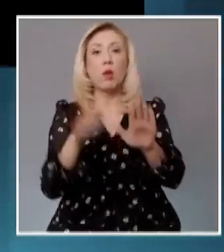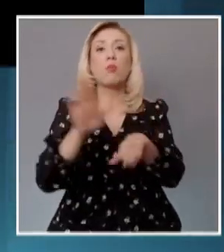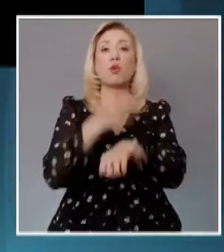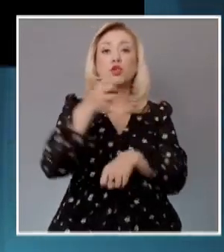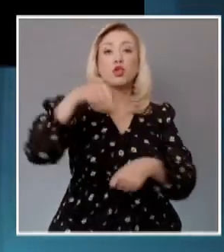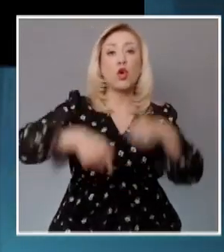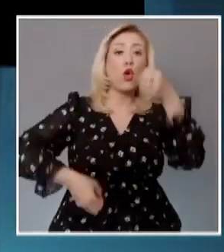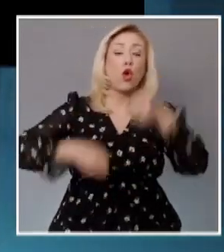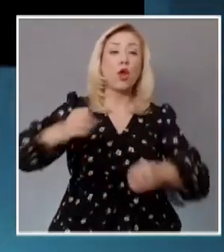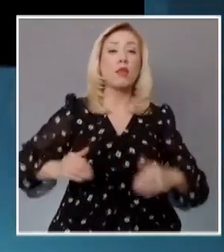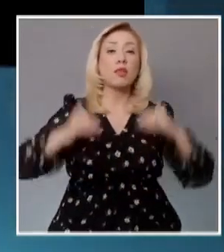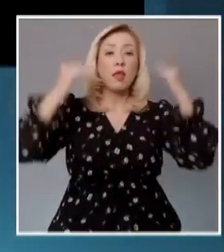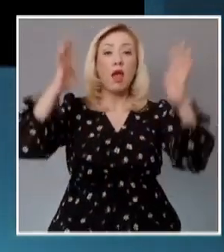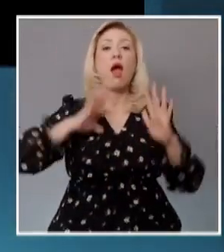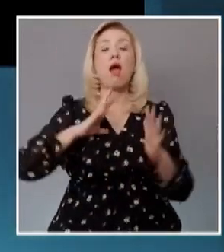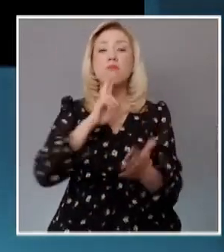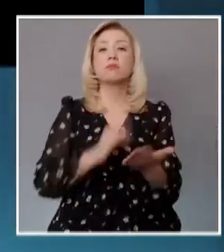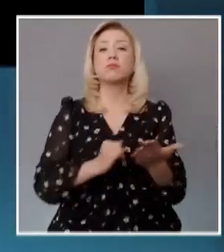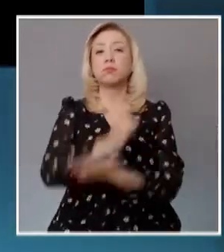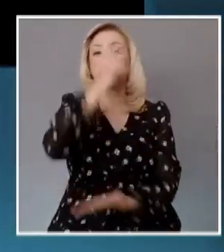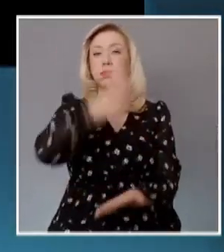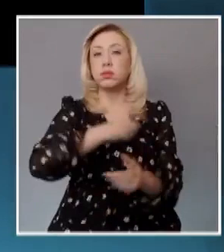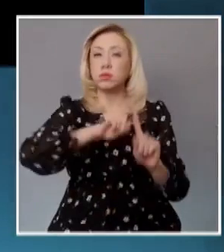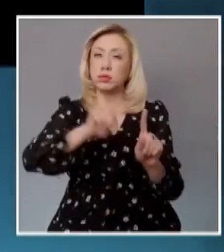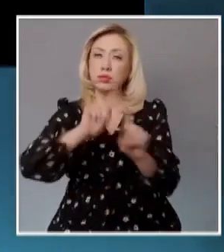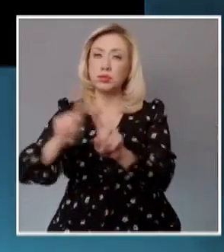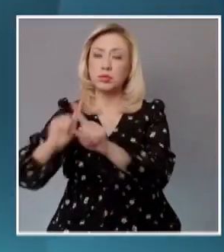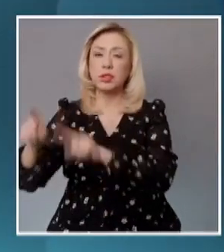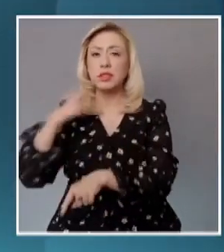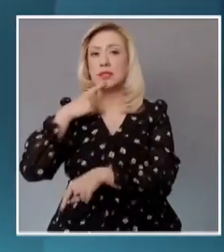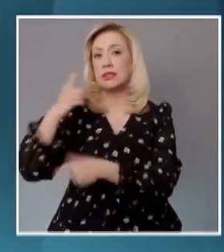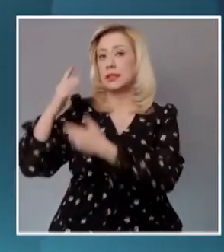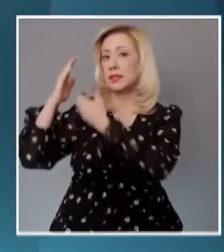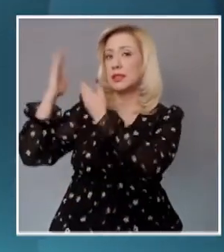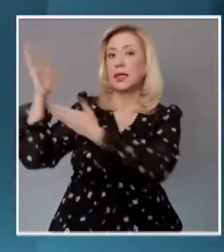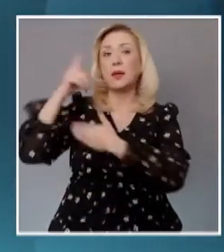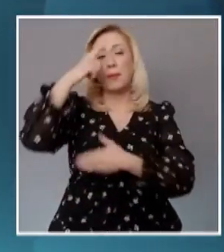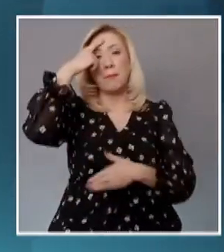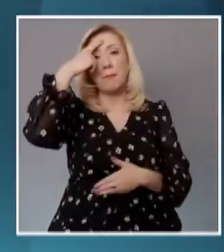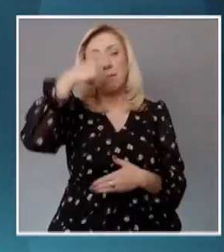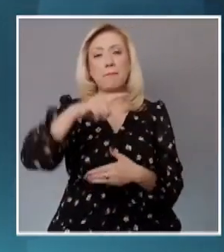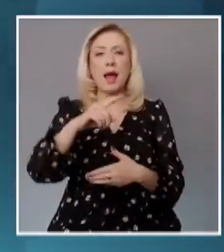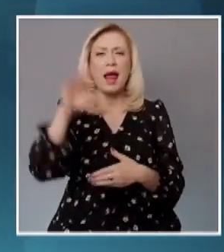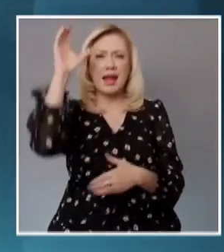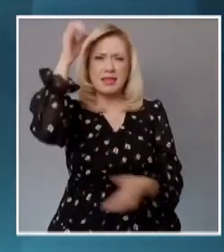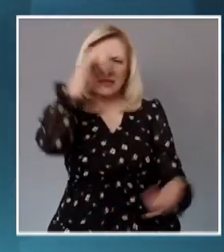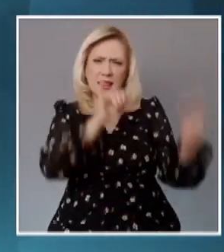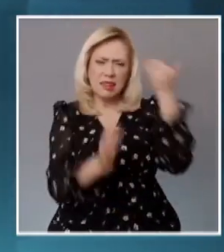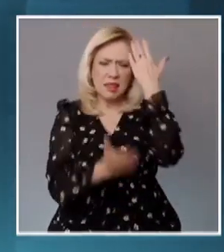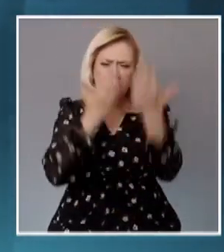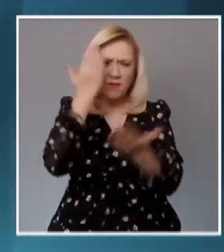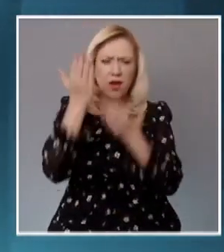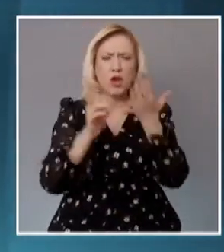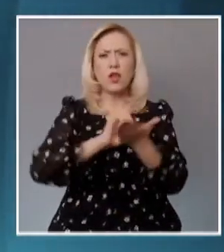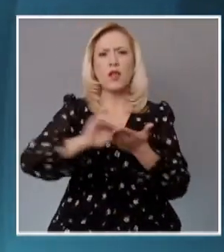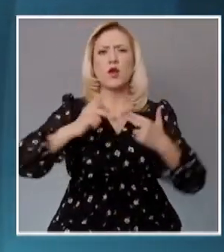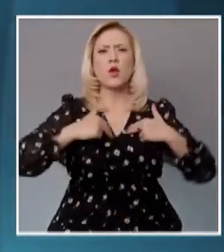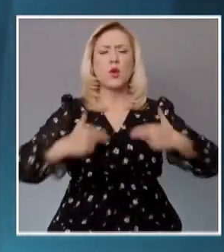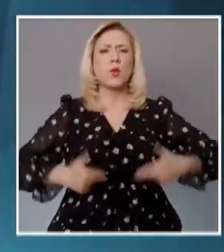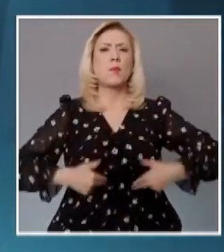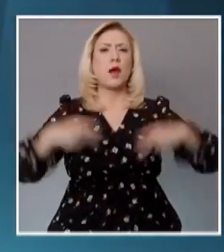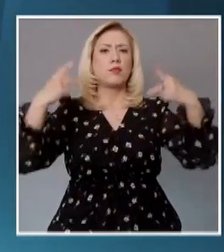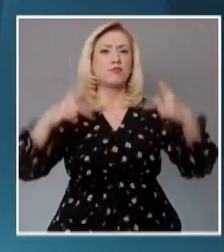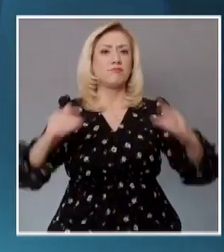diversos criterios. Así lo explicó la Unidad General de Conocimiento Científico y Derechos Humanos del máximo